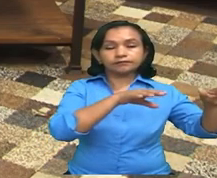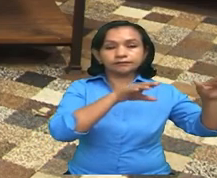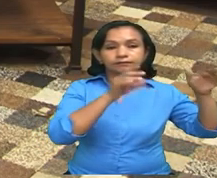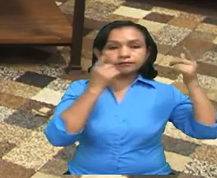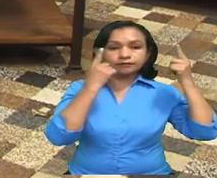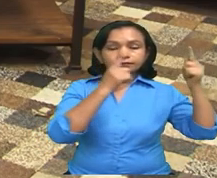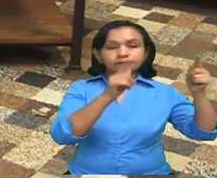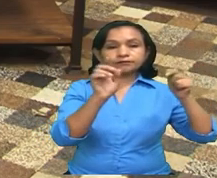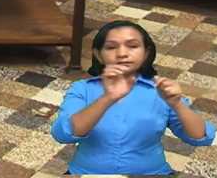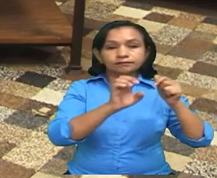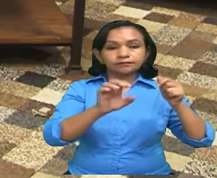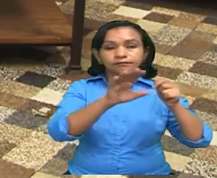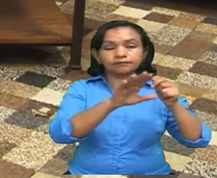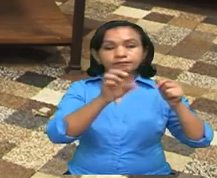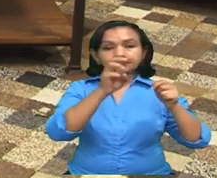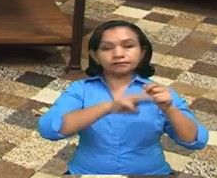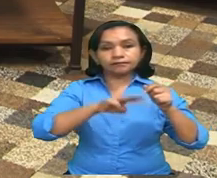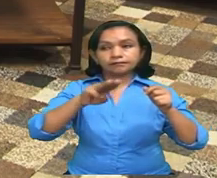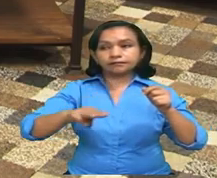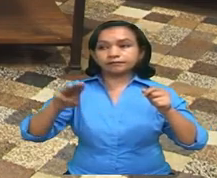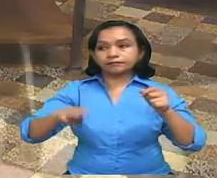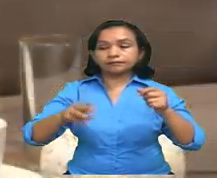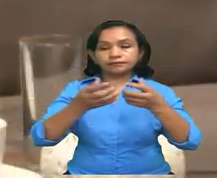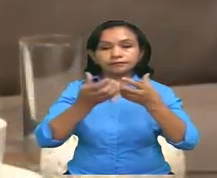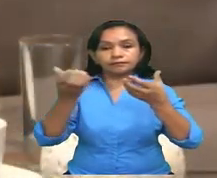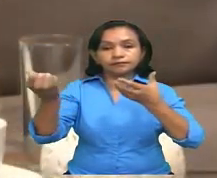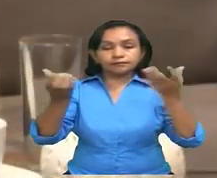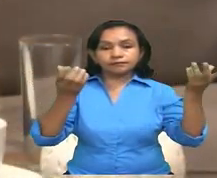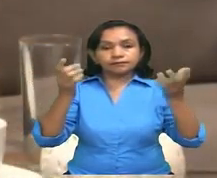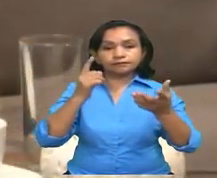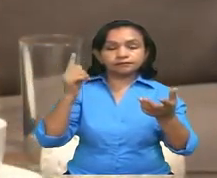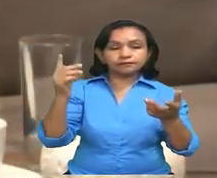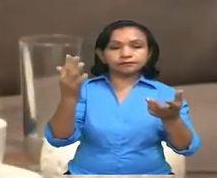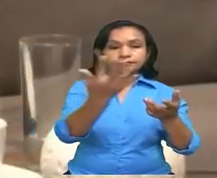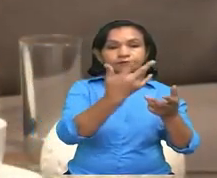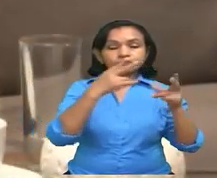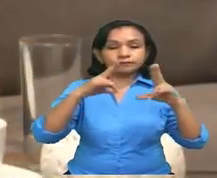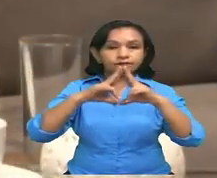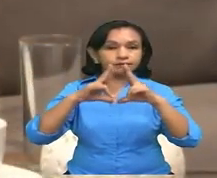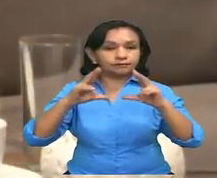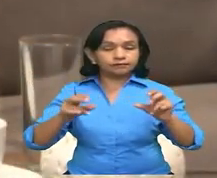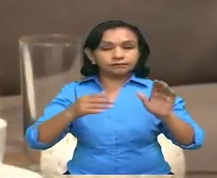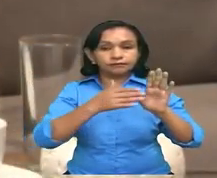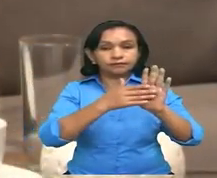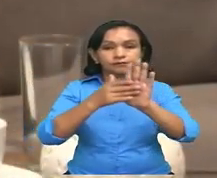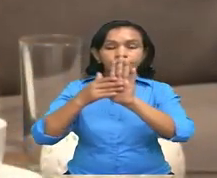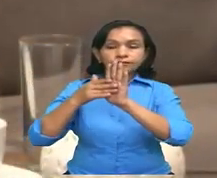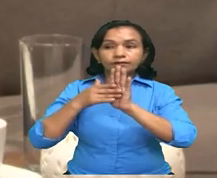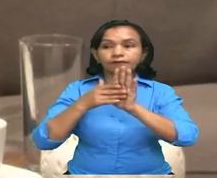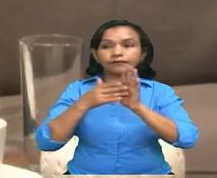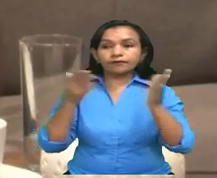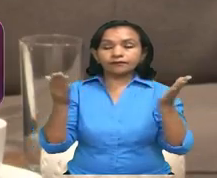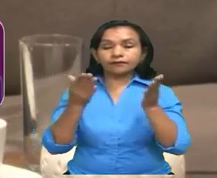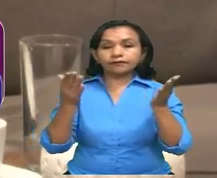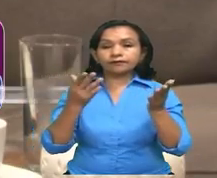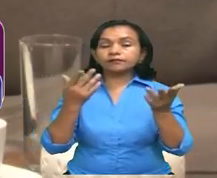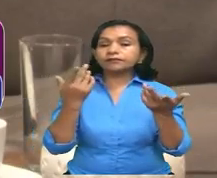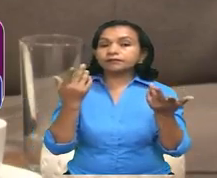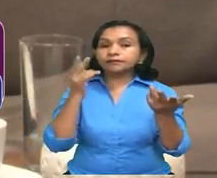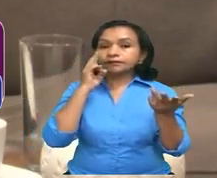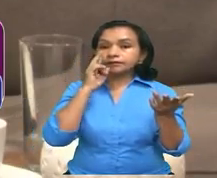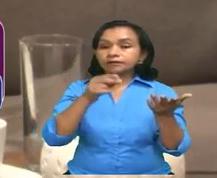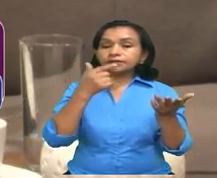la Costa Caribe, otro fue a visitar lo que es Granada, Masaya y San Juan del Sur, y otro se fue para